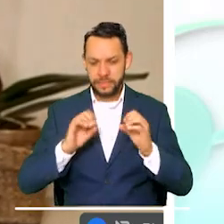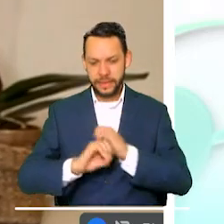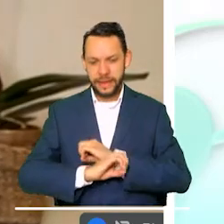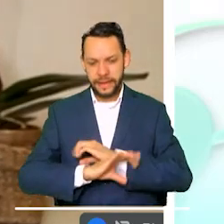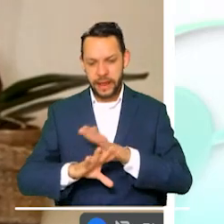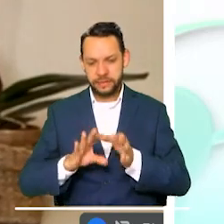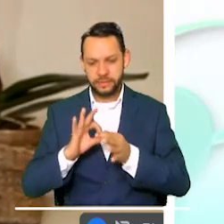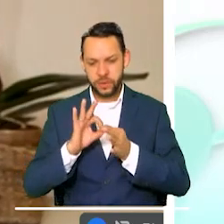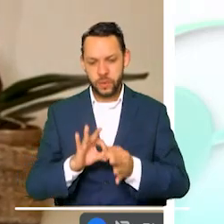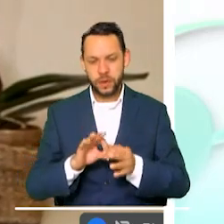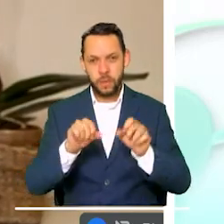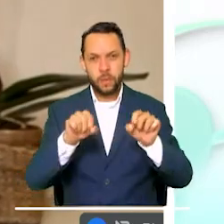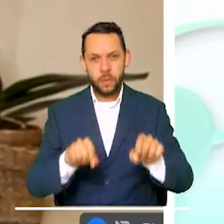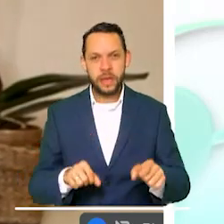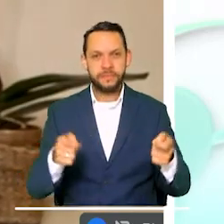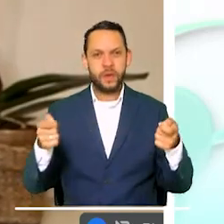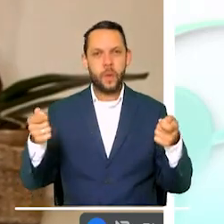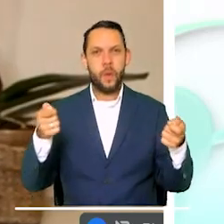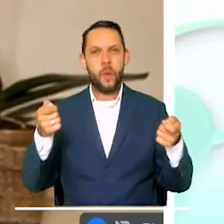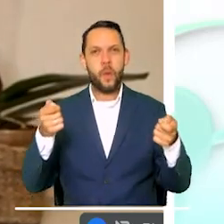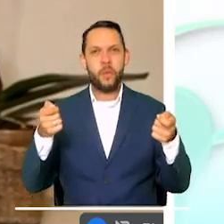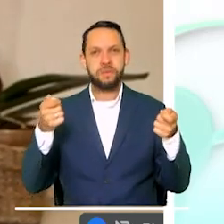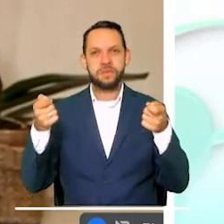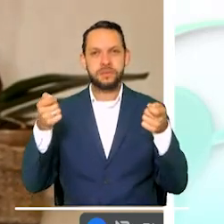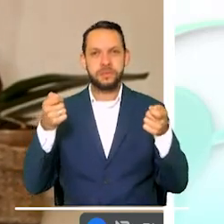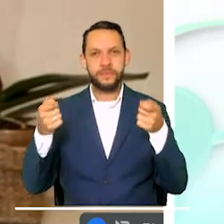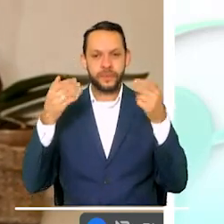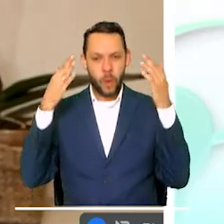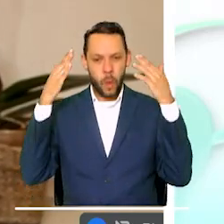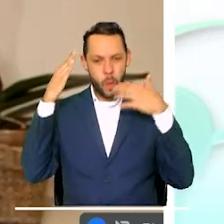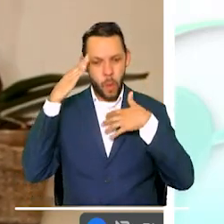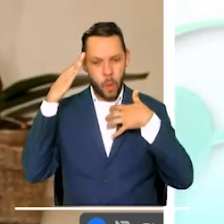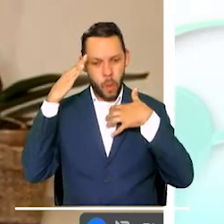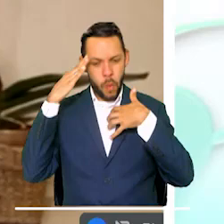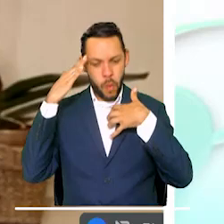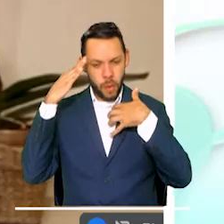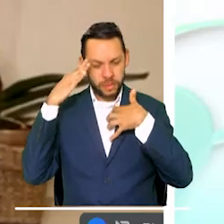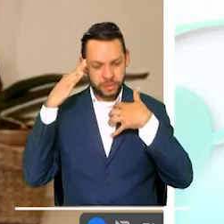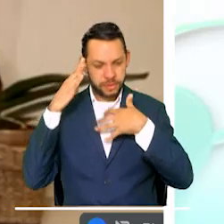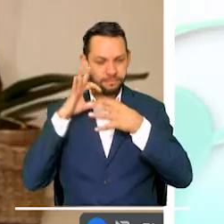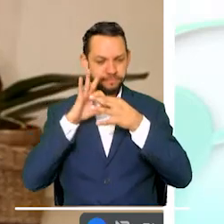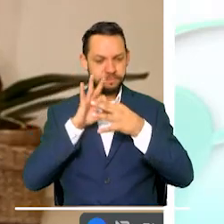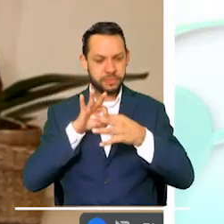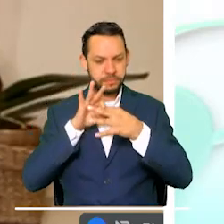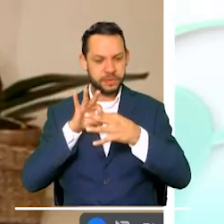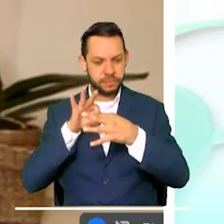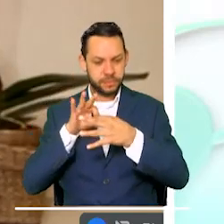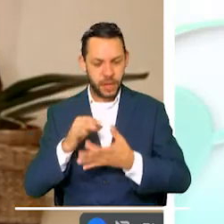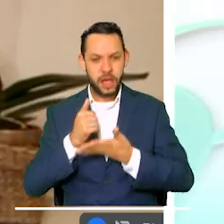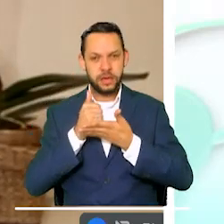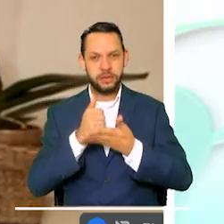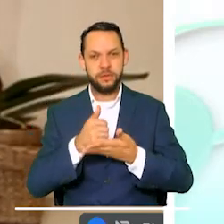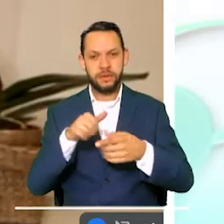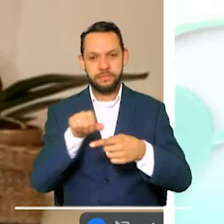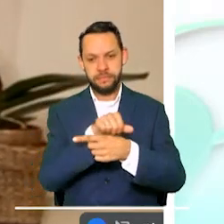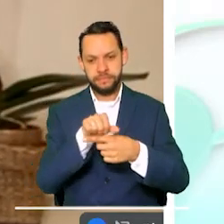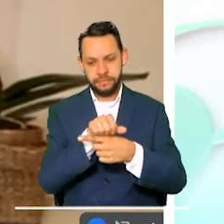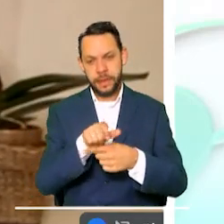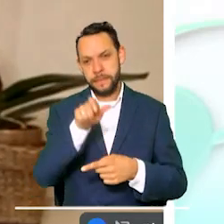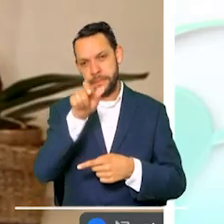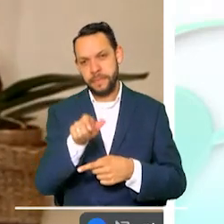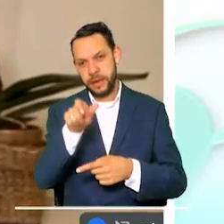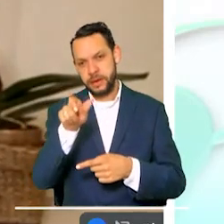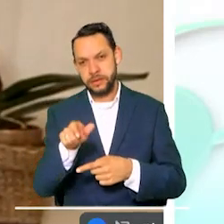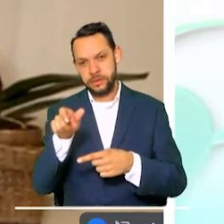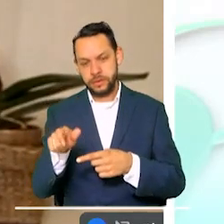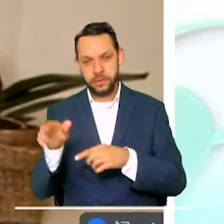ahí poder actuar con mucha más conciencia frente a todas las herramientas valiosas que tenemos hoy en la humanidad. Mindfulness,